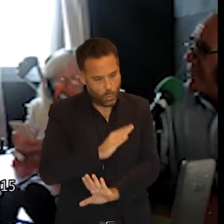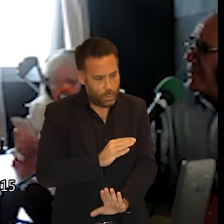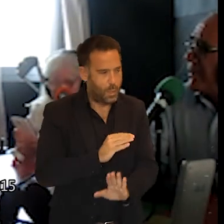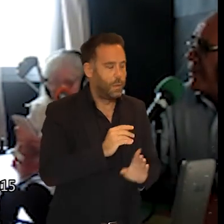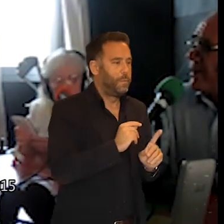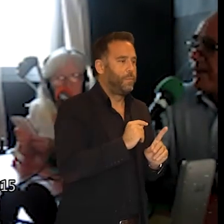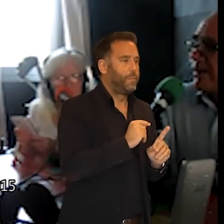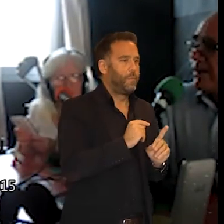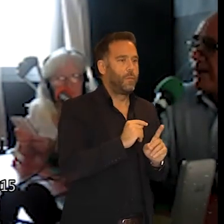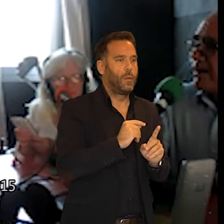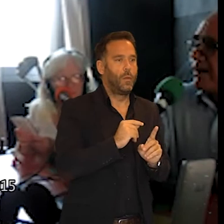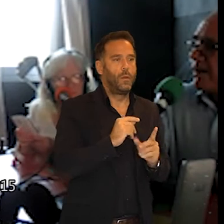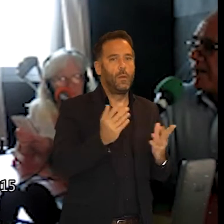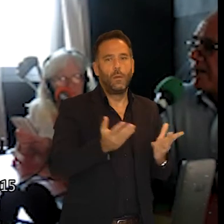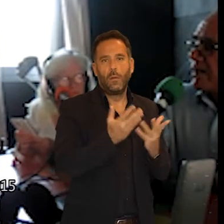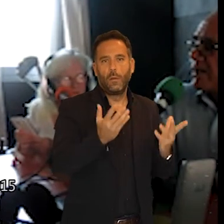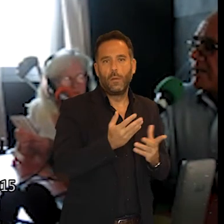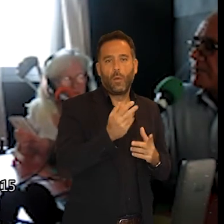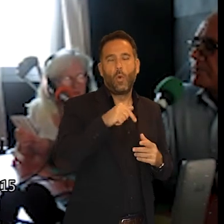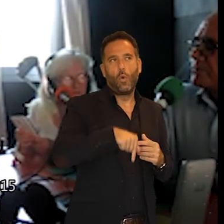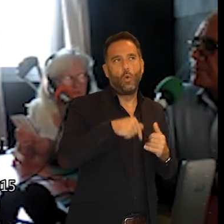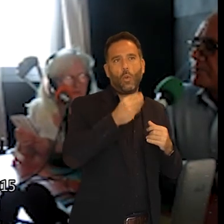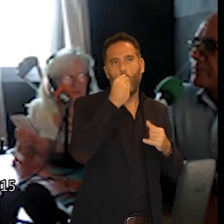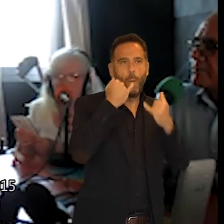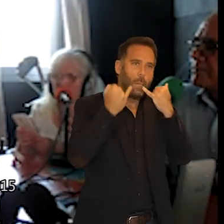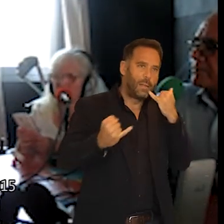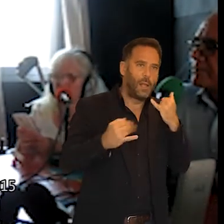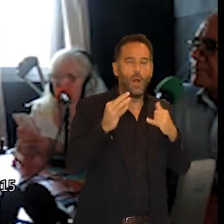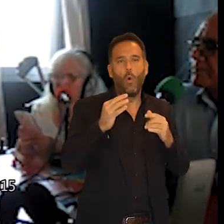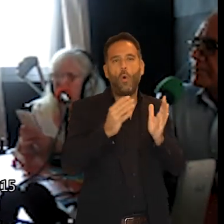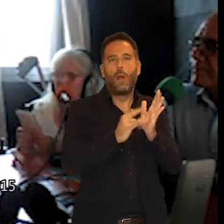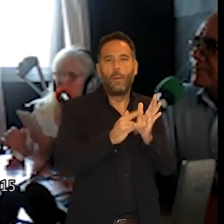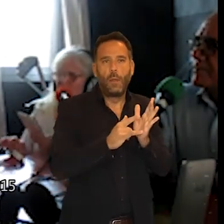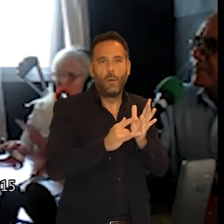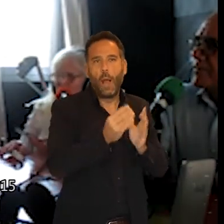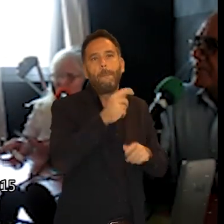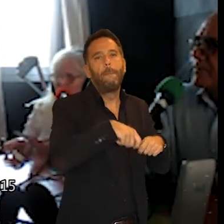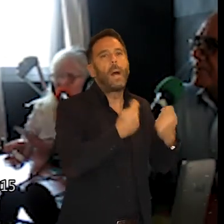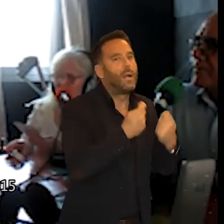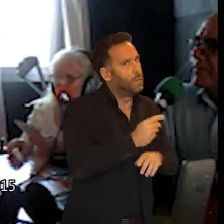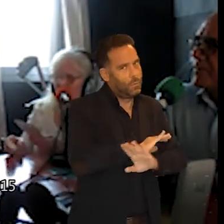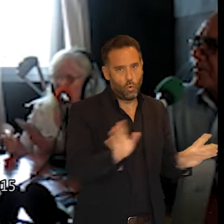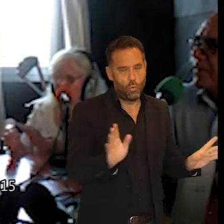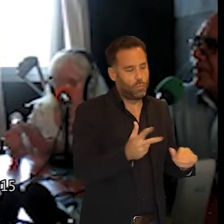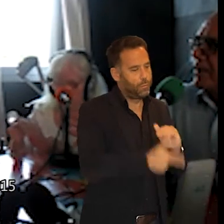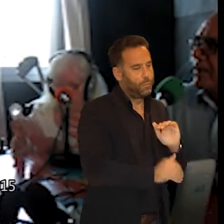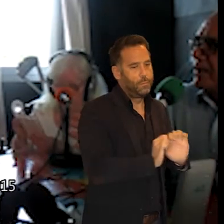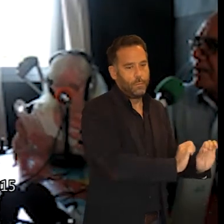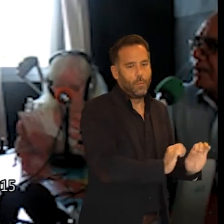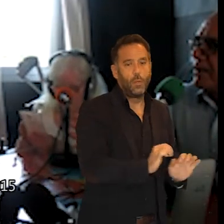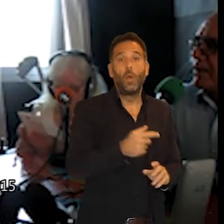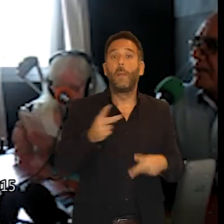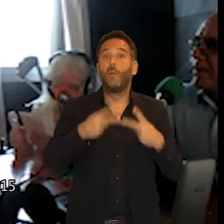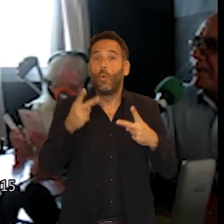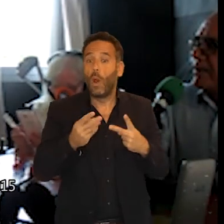por ejemplo, de hidrato como un pasta o como legumbre, no puedo comer pan. Entonces